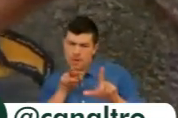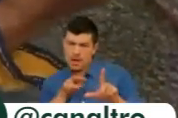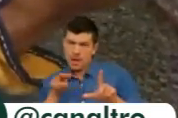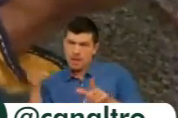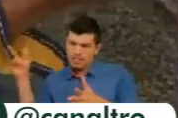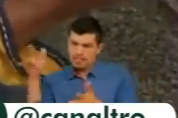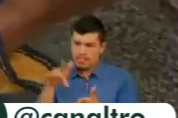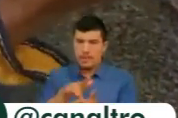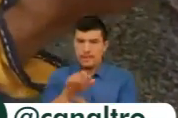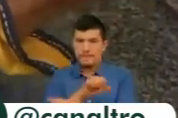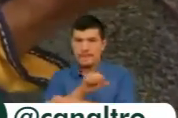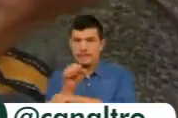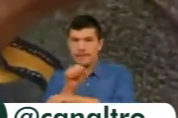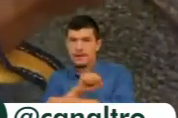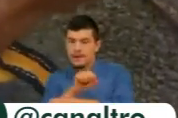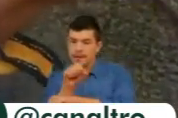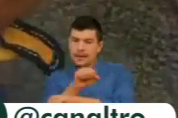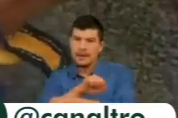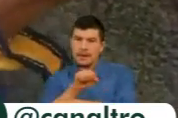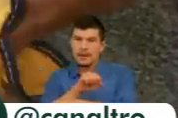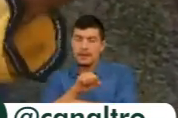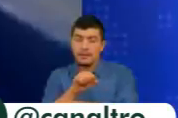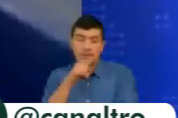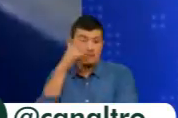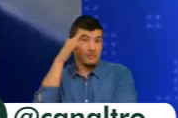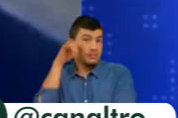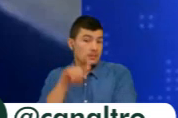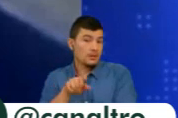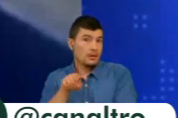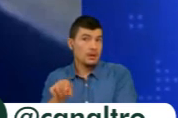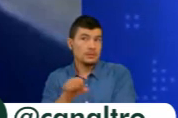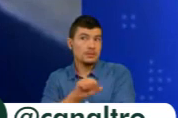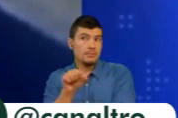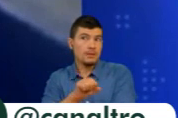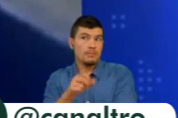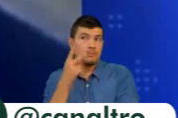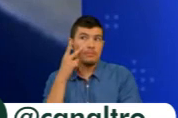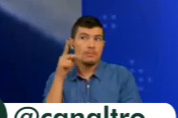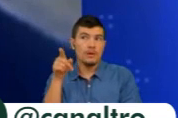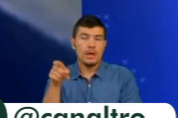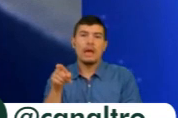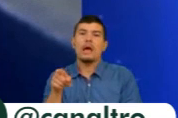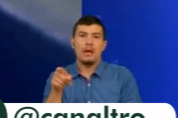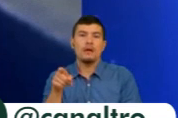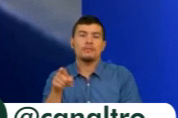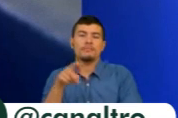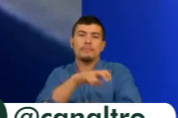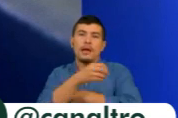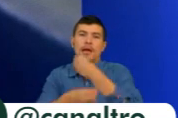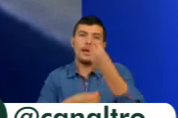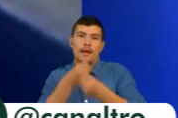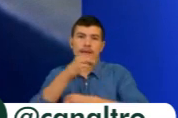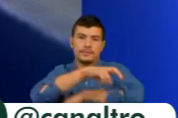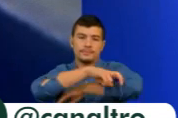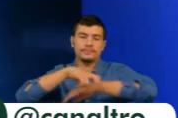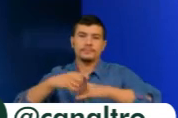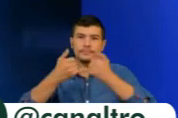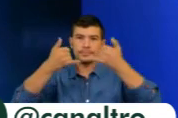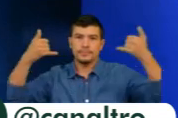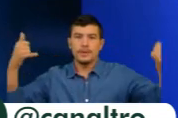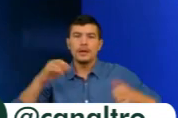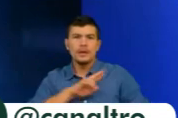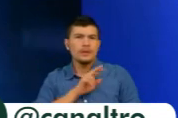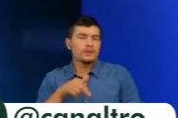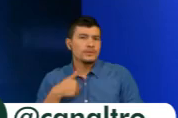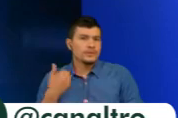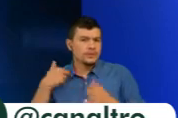vehículo. Se presume que es este vehículo quien hace este hurto del cableado. Estamos, como le digo,